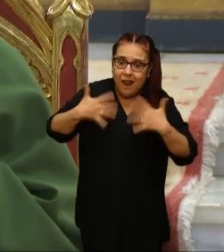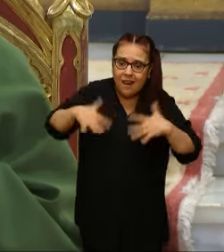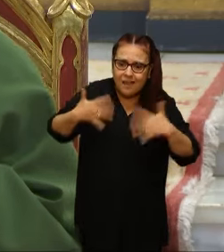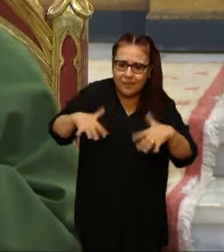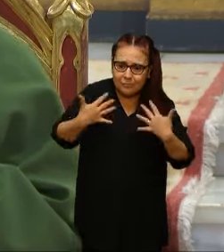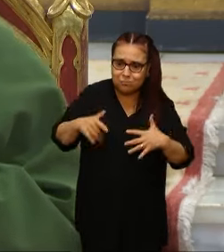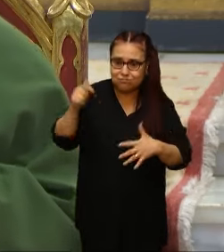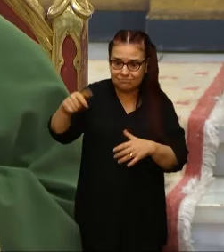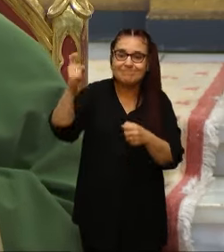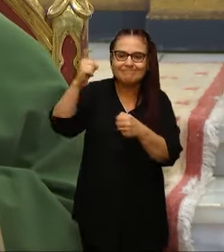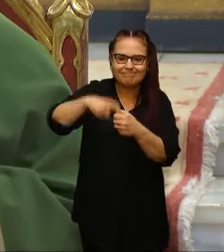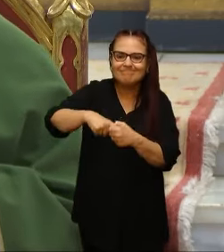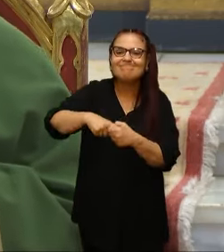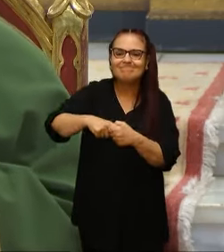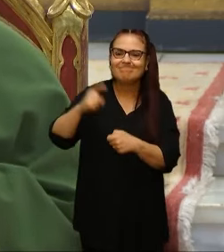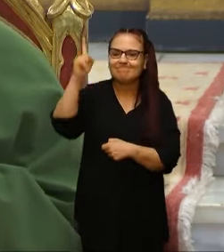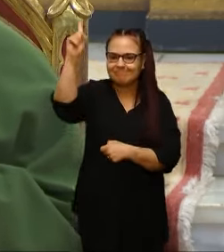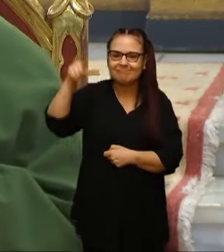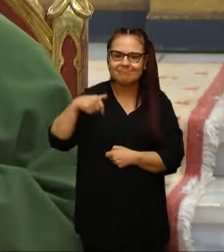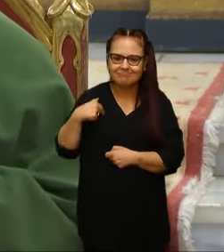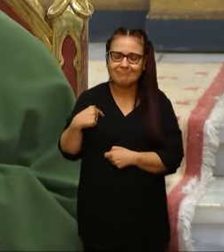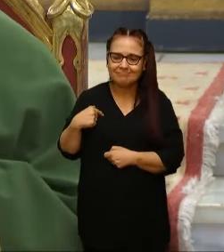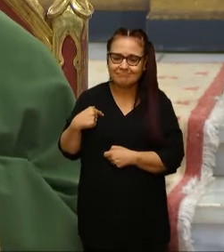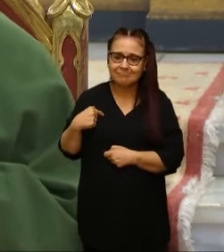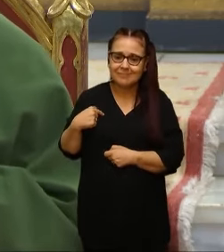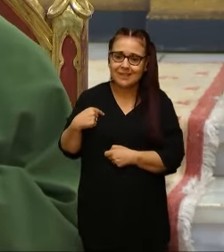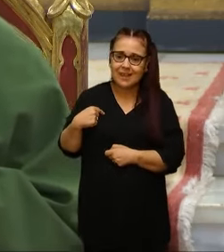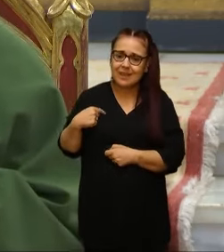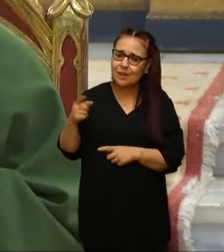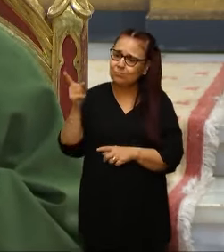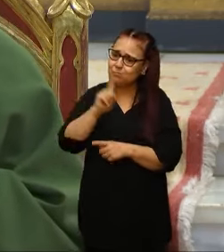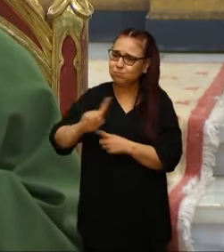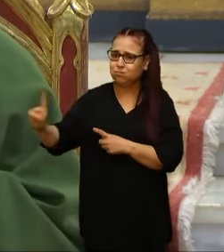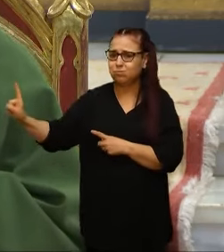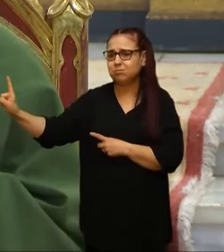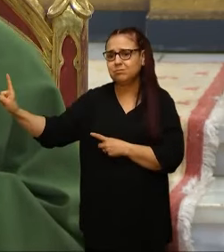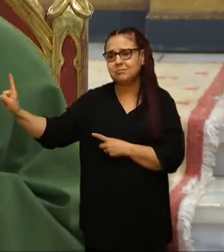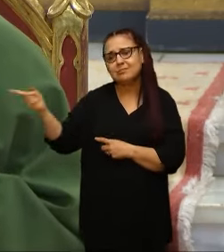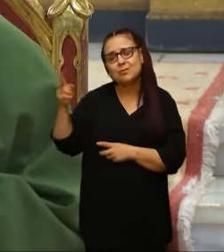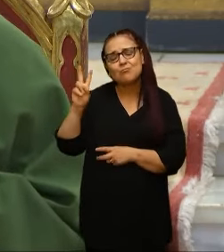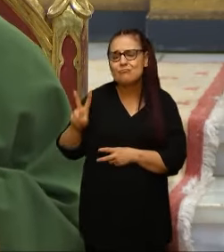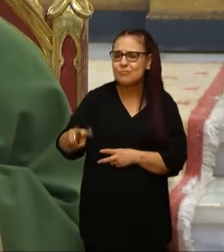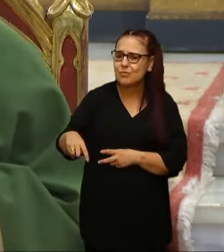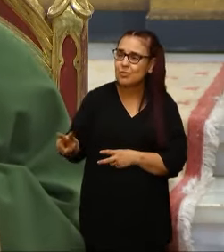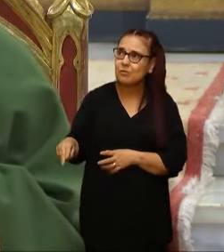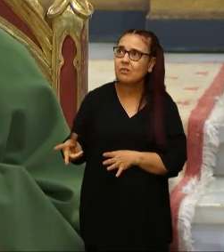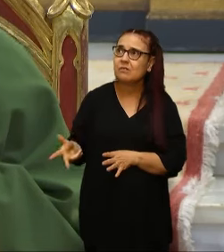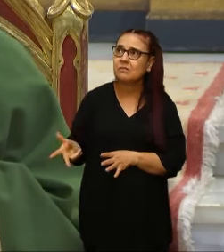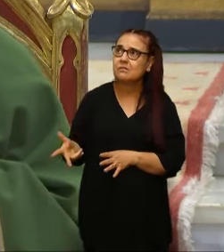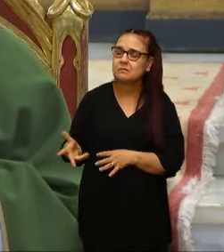esta participación divina que se separen de ti.